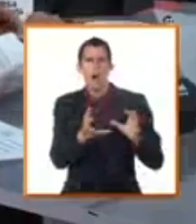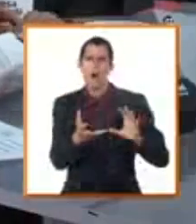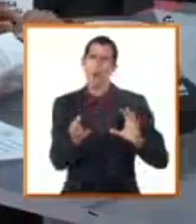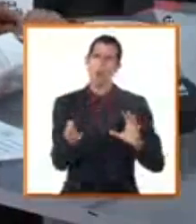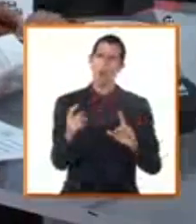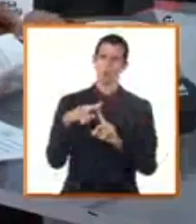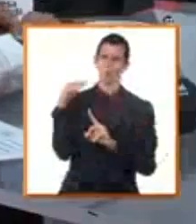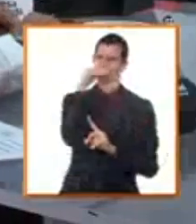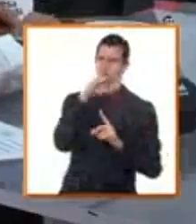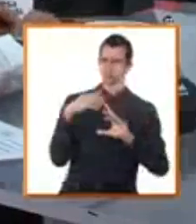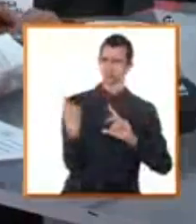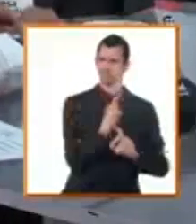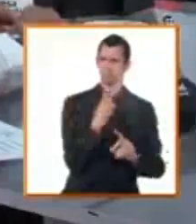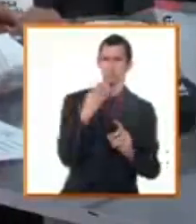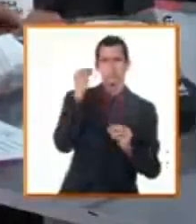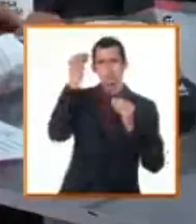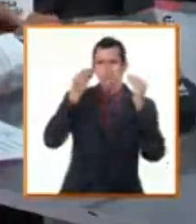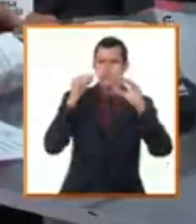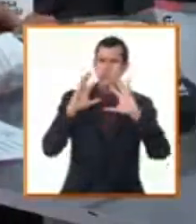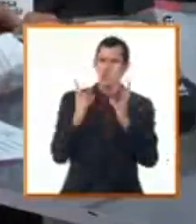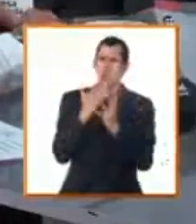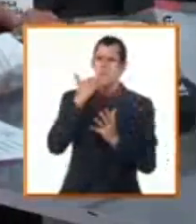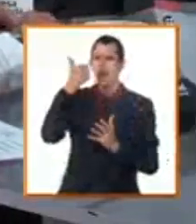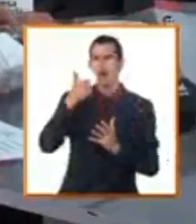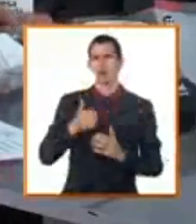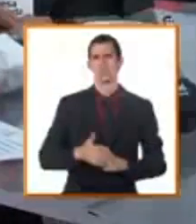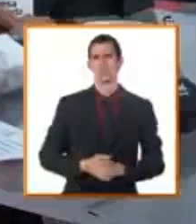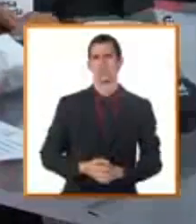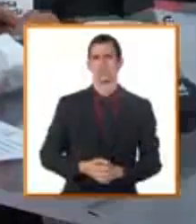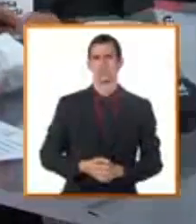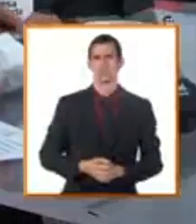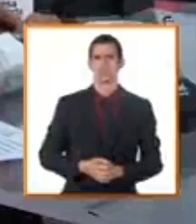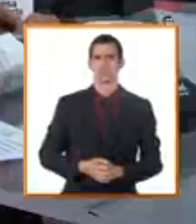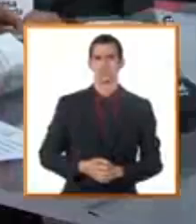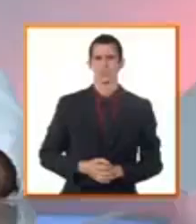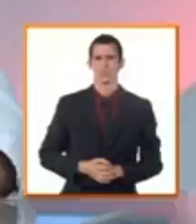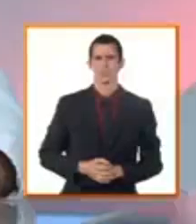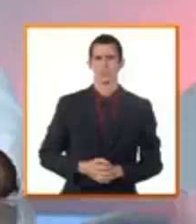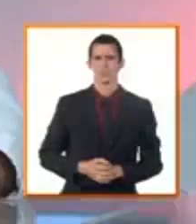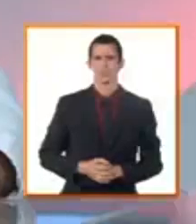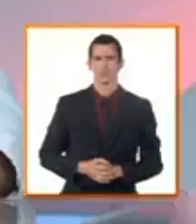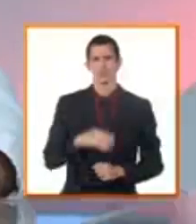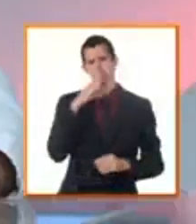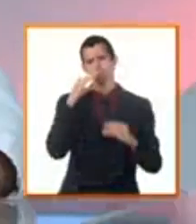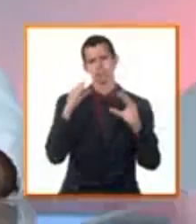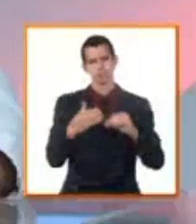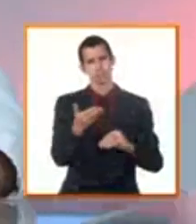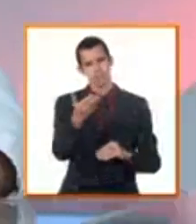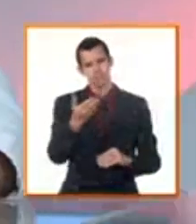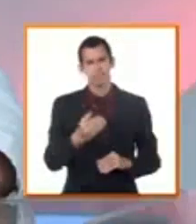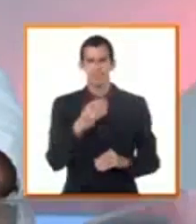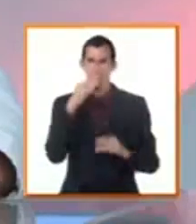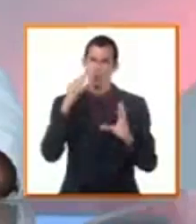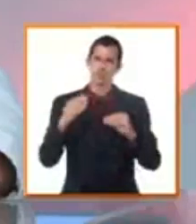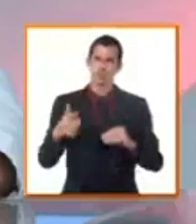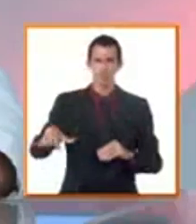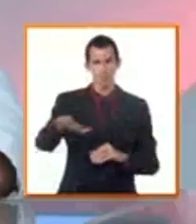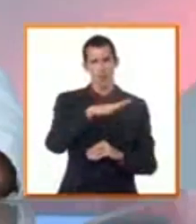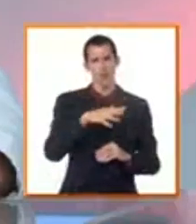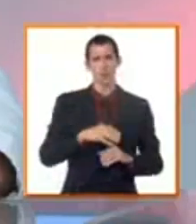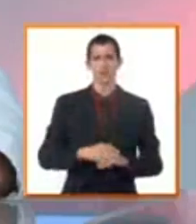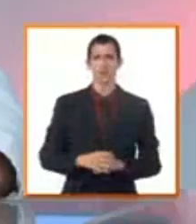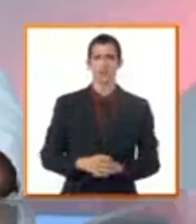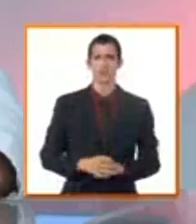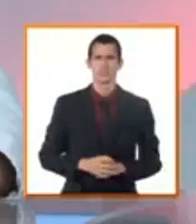actuar ante un fenómeno tan complejo? Bien, muy buenas noches, Randy, y un saludo a todo nuestro pueblo. Bueno, ante estos desafíos,